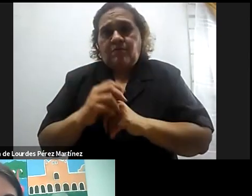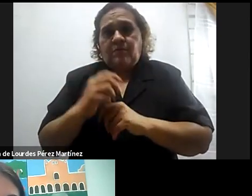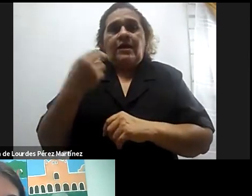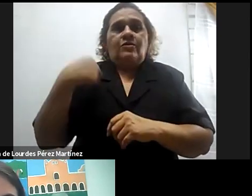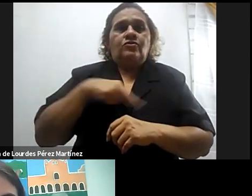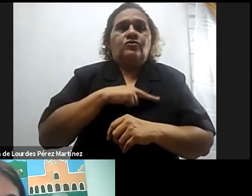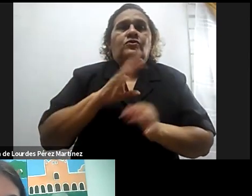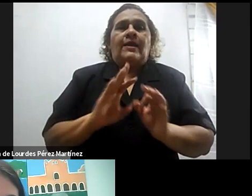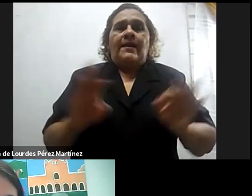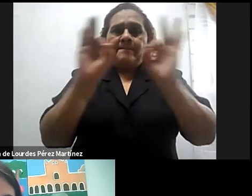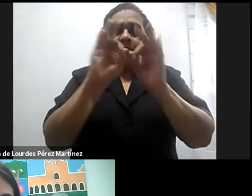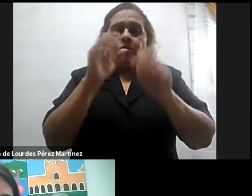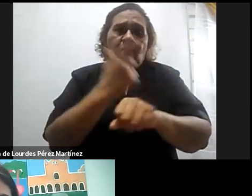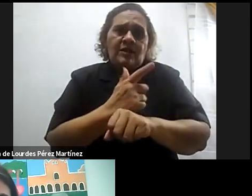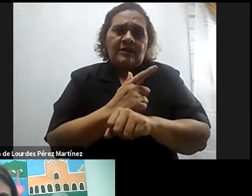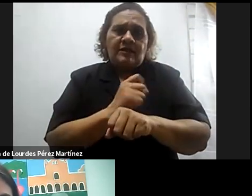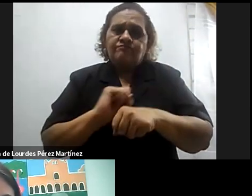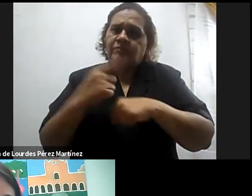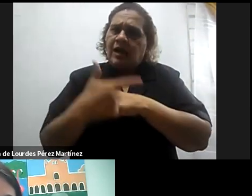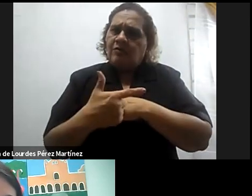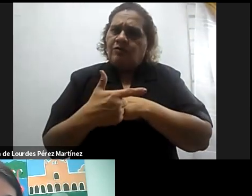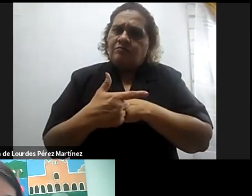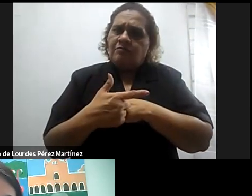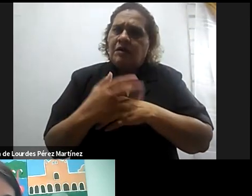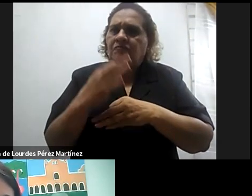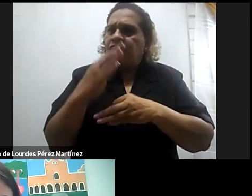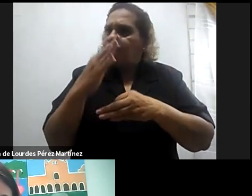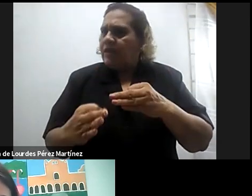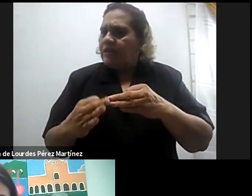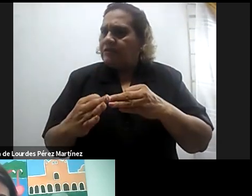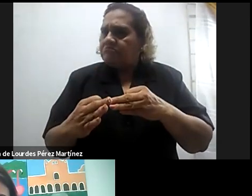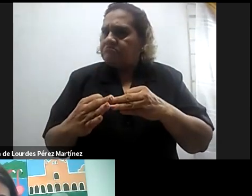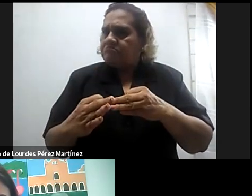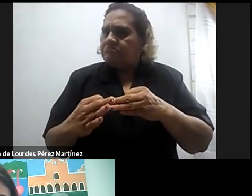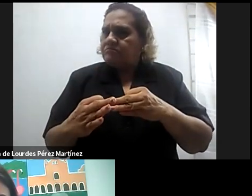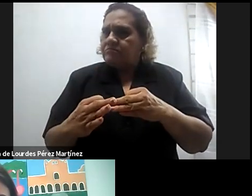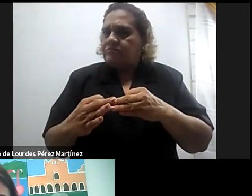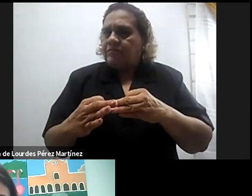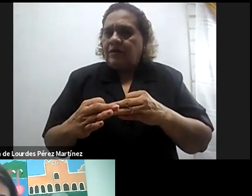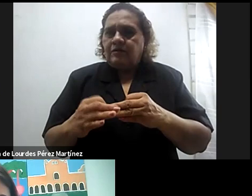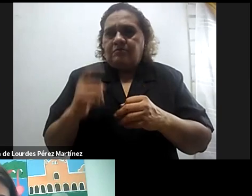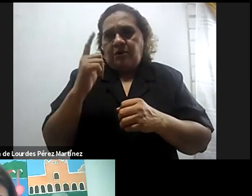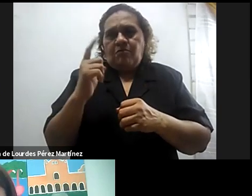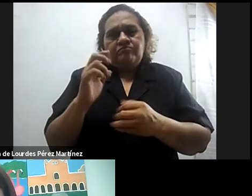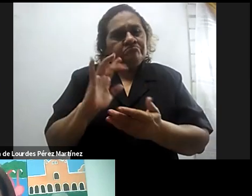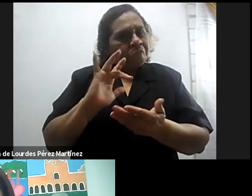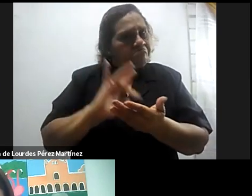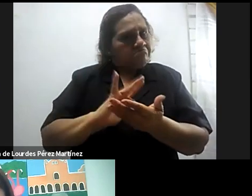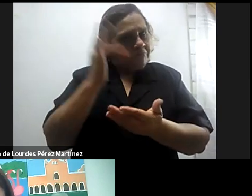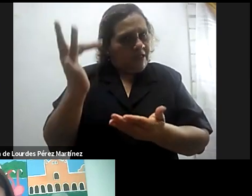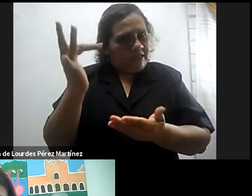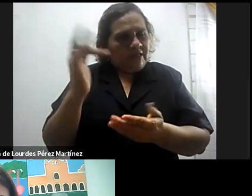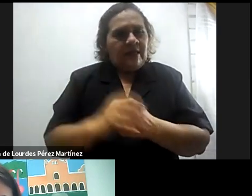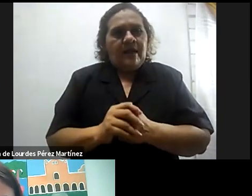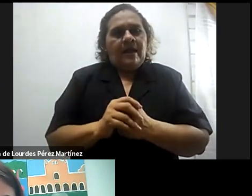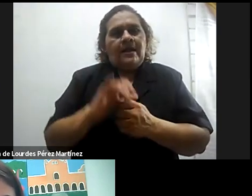Y, licenciada, ¿algo para finalizar? Pues la verdad es que para uno, pues agradecerles, ¿no? Otra vez al IPD